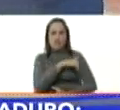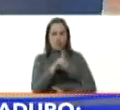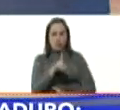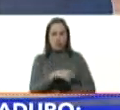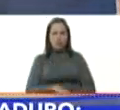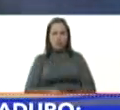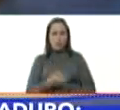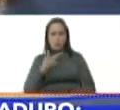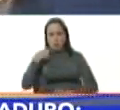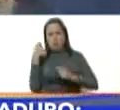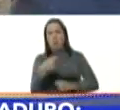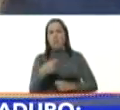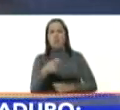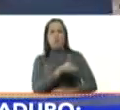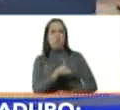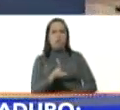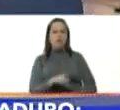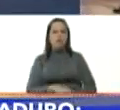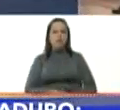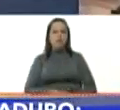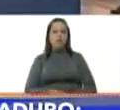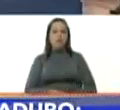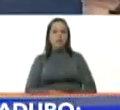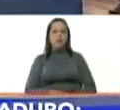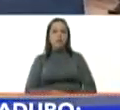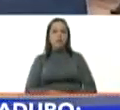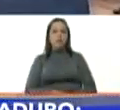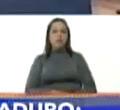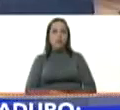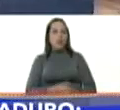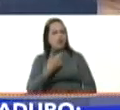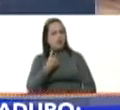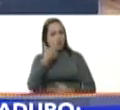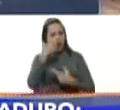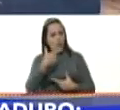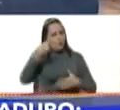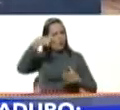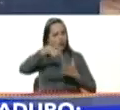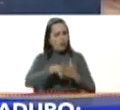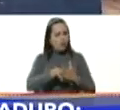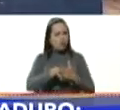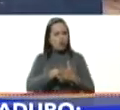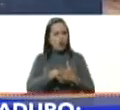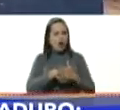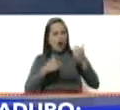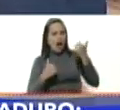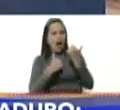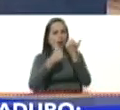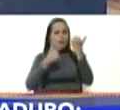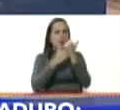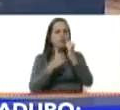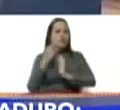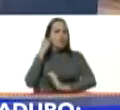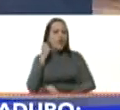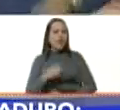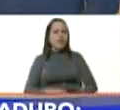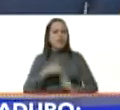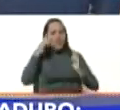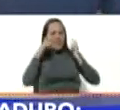Yo no soy machista. Soy profundamente feminista, manuelista y chavista.